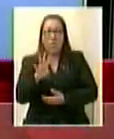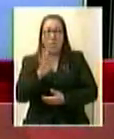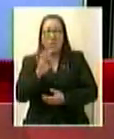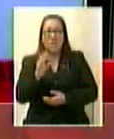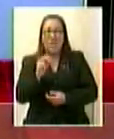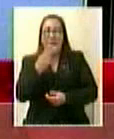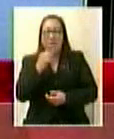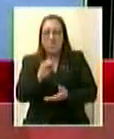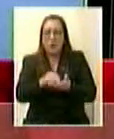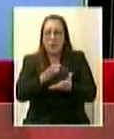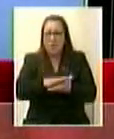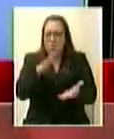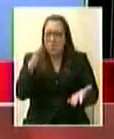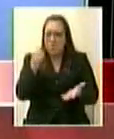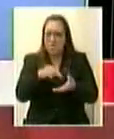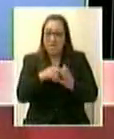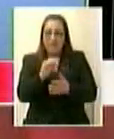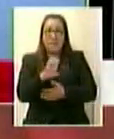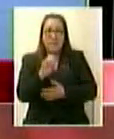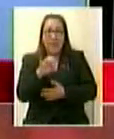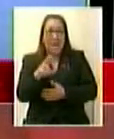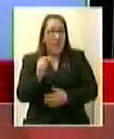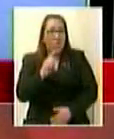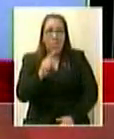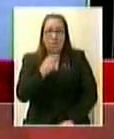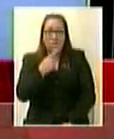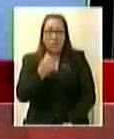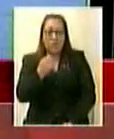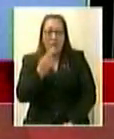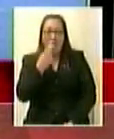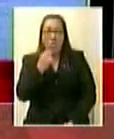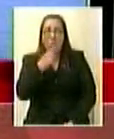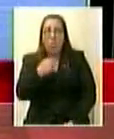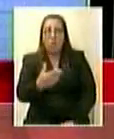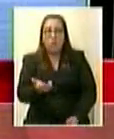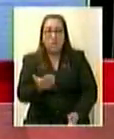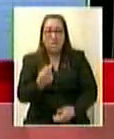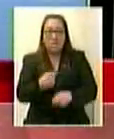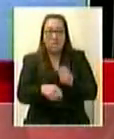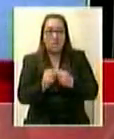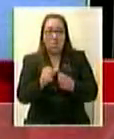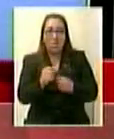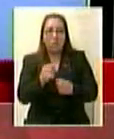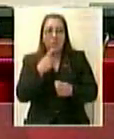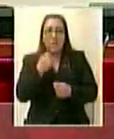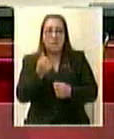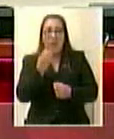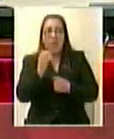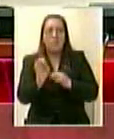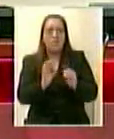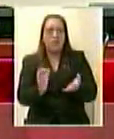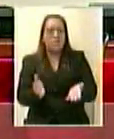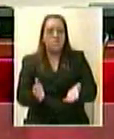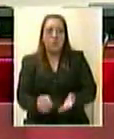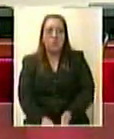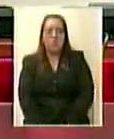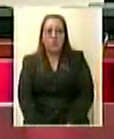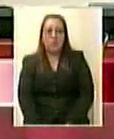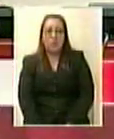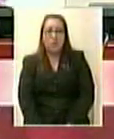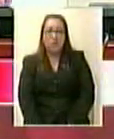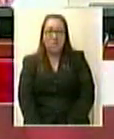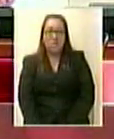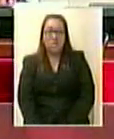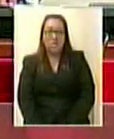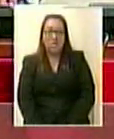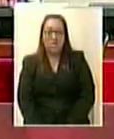44.4% de azúcar, o sea, ¿se puede llamar cereal? No, tiene que ser una golosina y se está vendiendo como la verdadera alimentación. Esa es la forma como